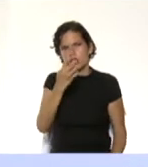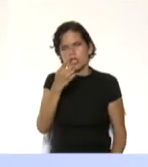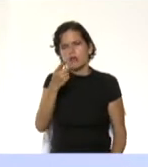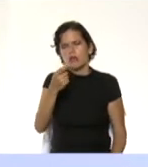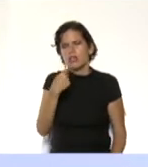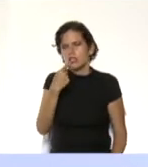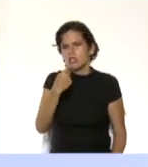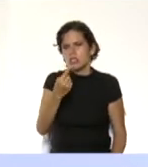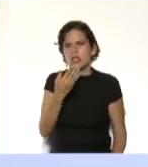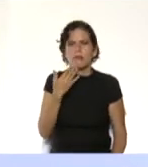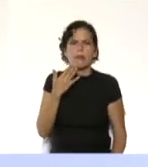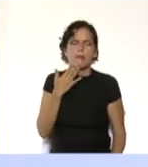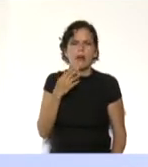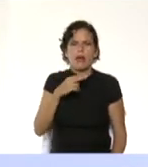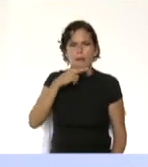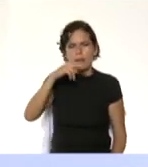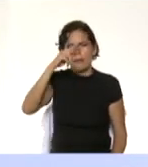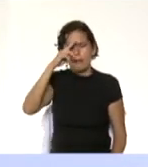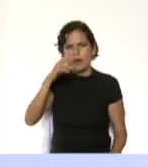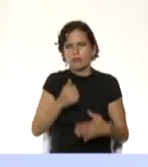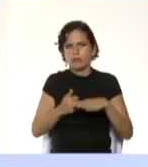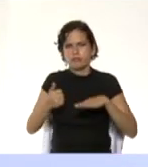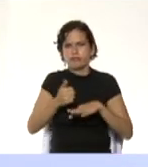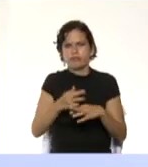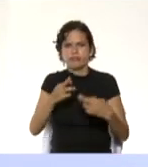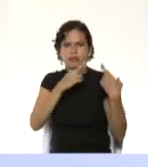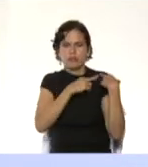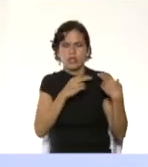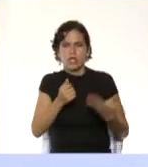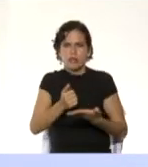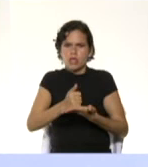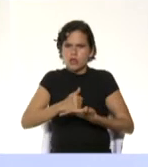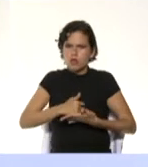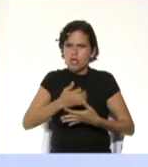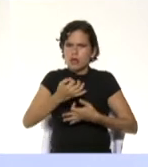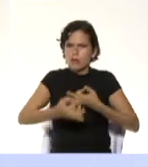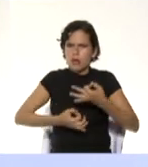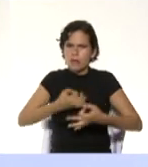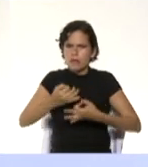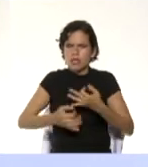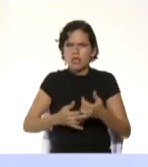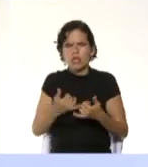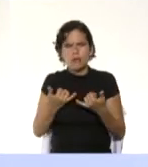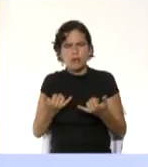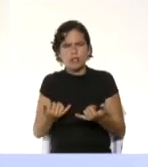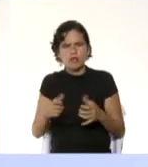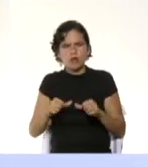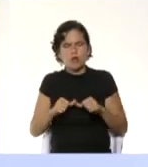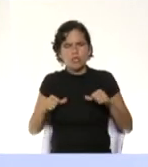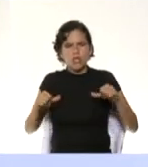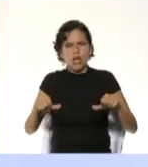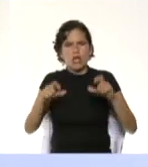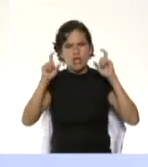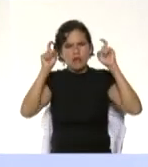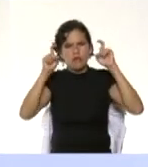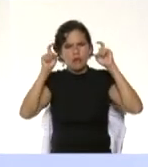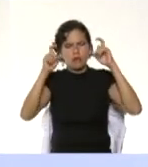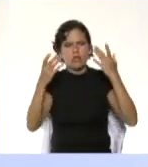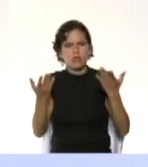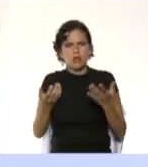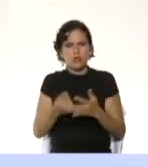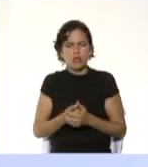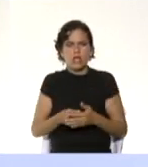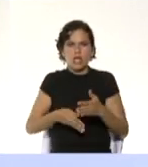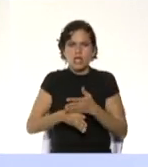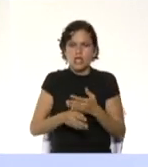entendí. Entonces voy a pedirle a mamá, papá, a mi representante que me ayude, que me explique qué sucedió con esas áreas de